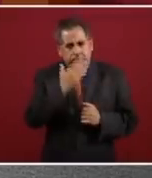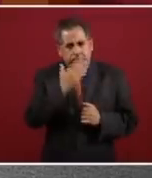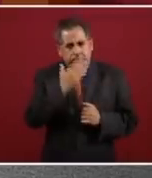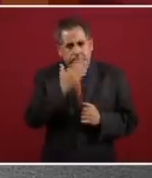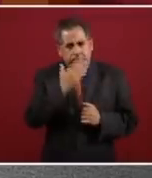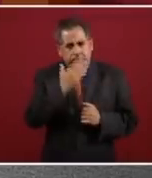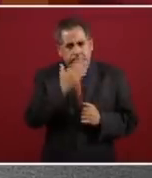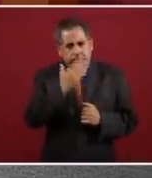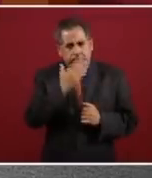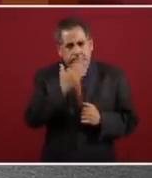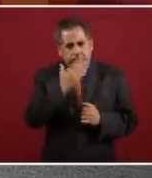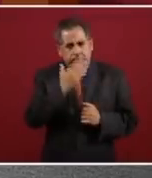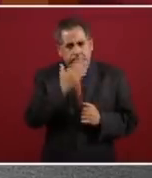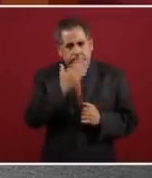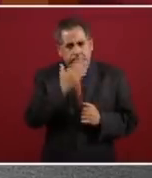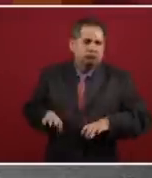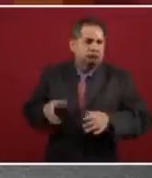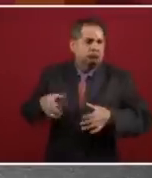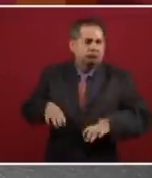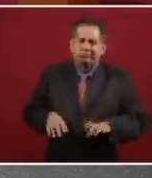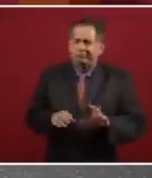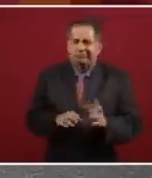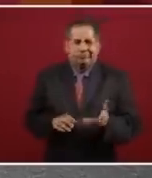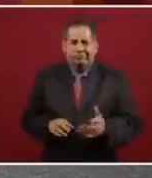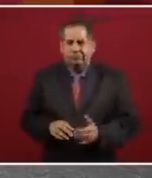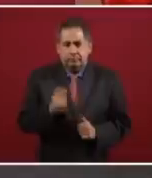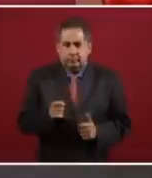no atracos.